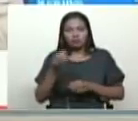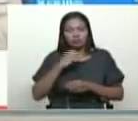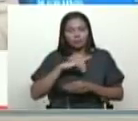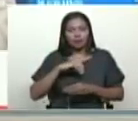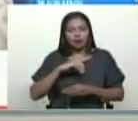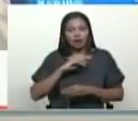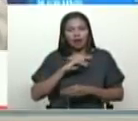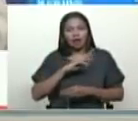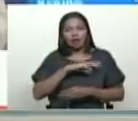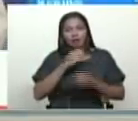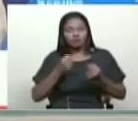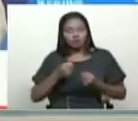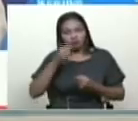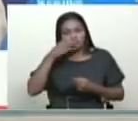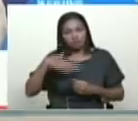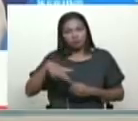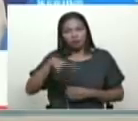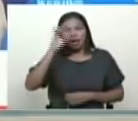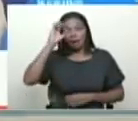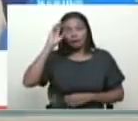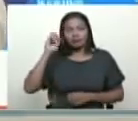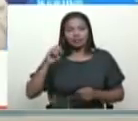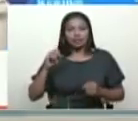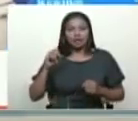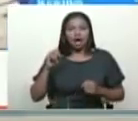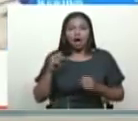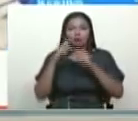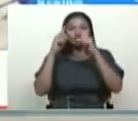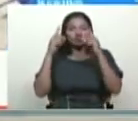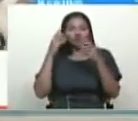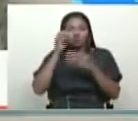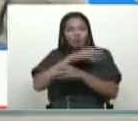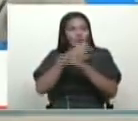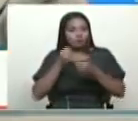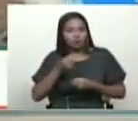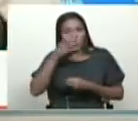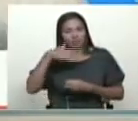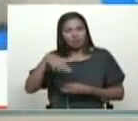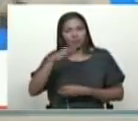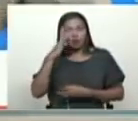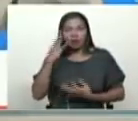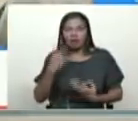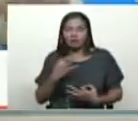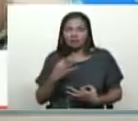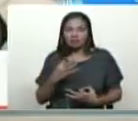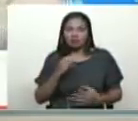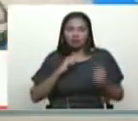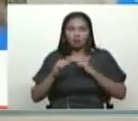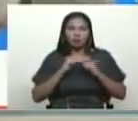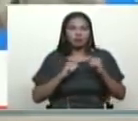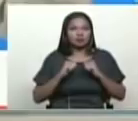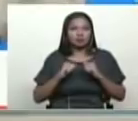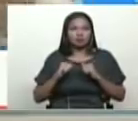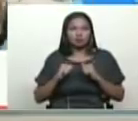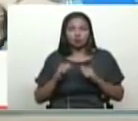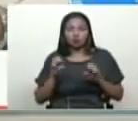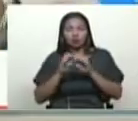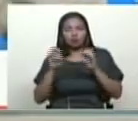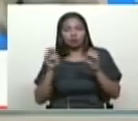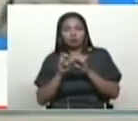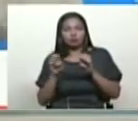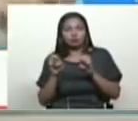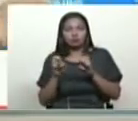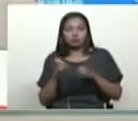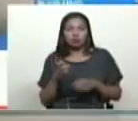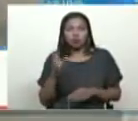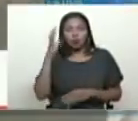pueblo. Hay que aprender a despertar las fuerzas del pueblo con la verdad, con la movilización, con la educación, con